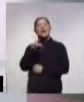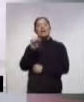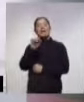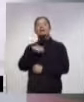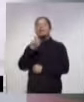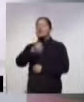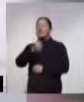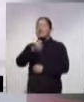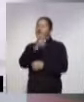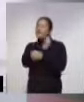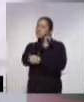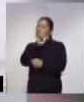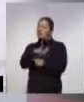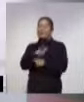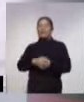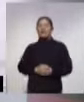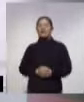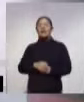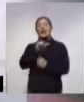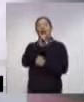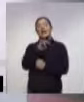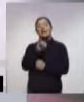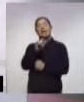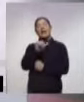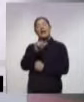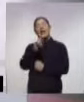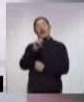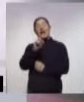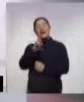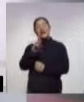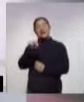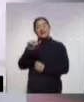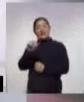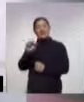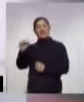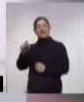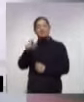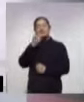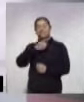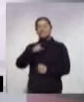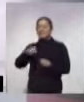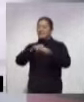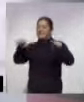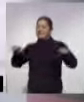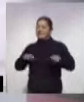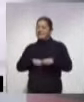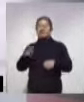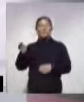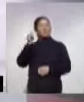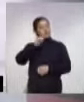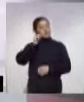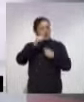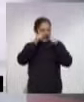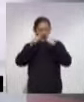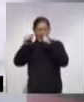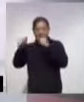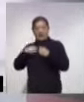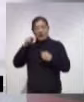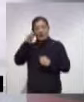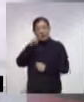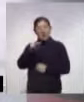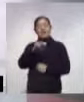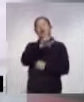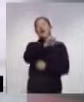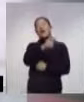mandar saludos muy especiales a Ariadna Serrano, quien dice: saludo a todo el equipo, siempre muy pendiente de sus noticias, los vemos desde Axotla